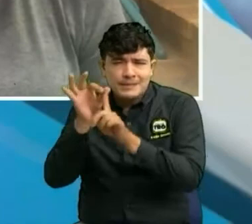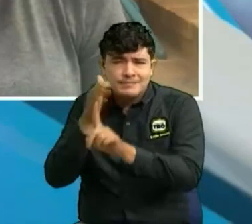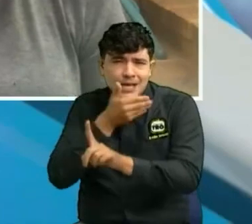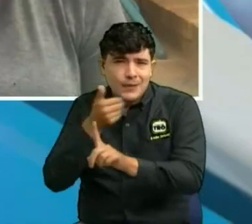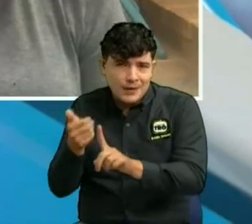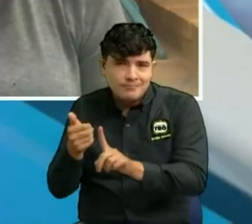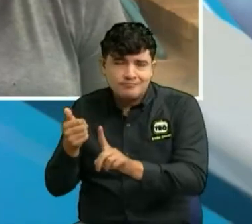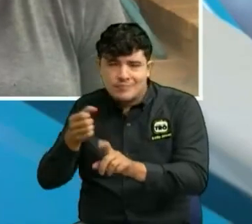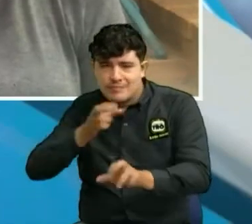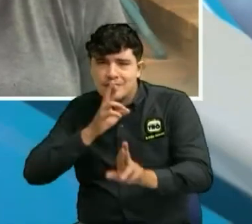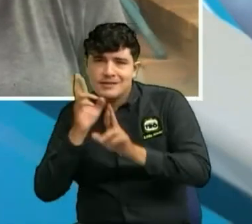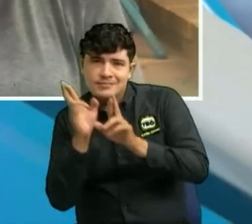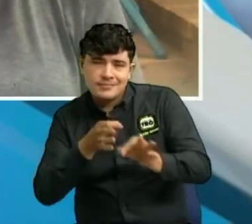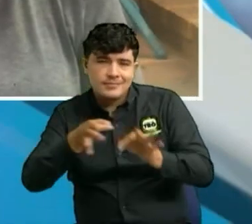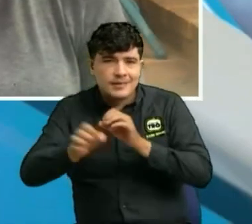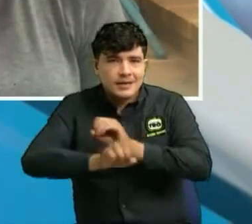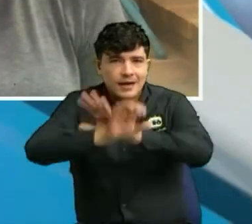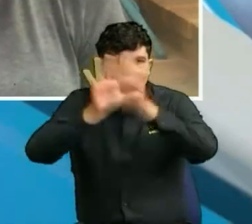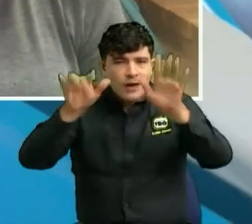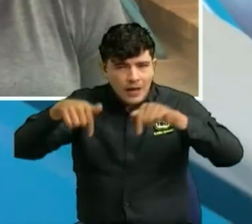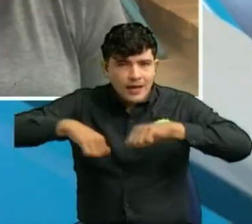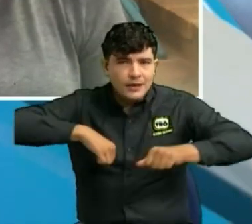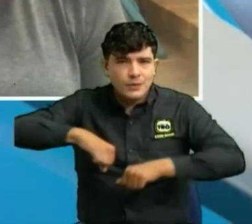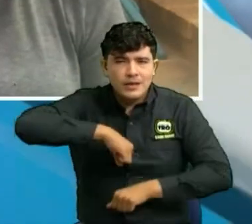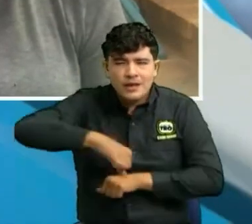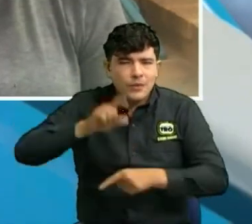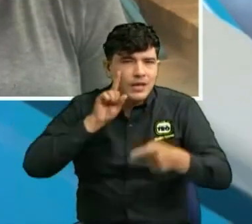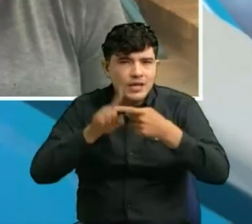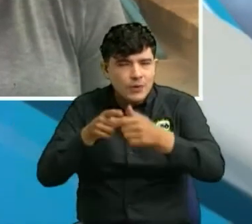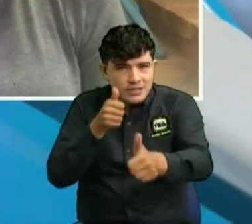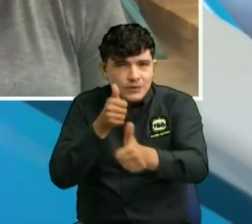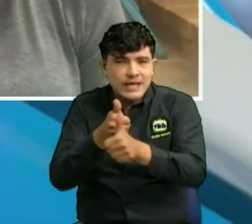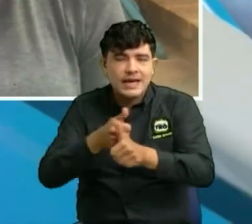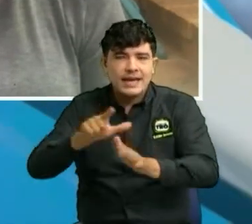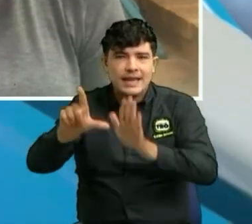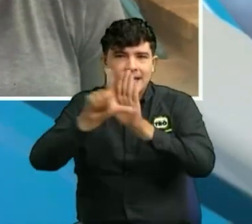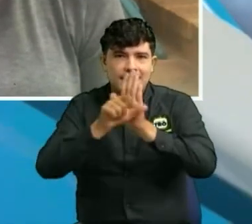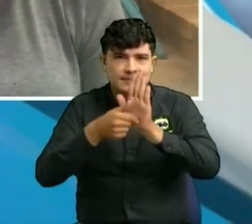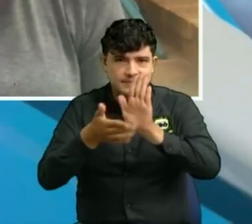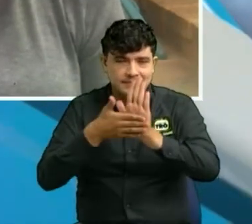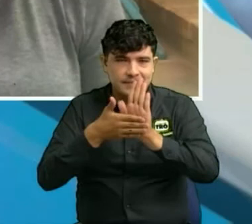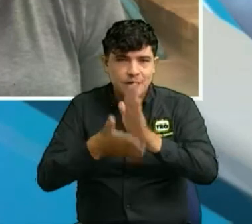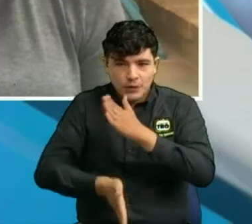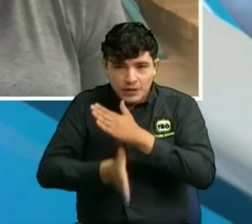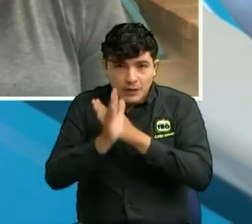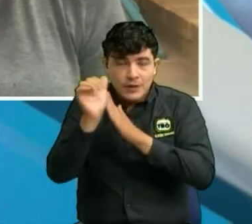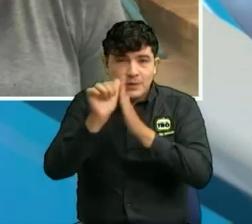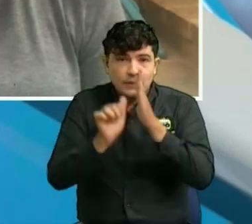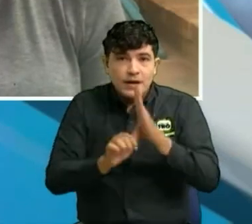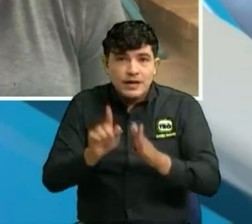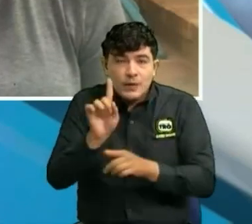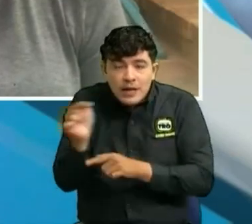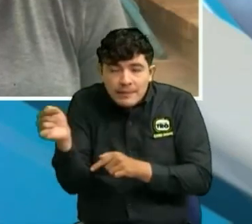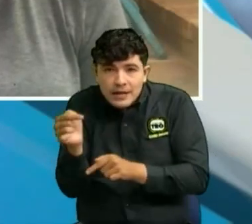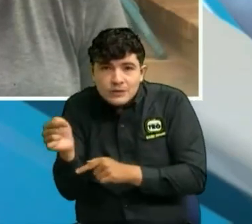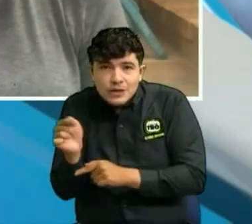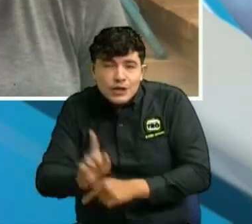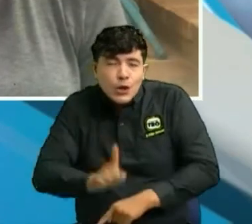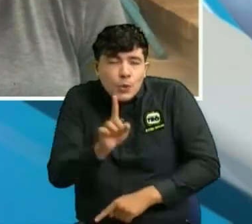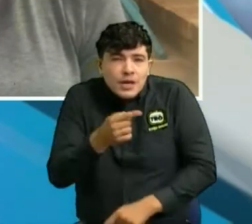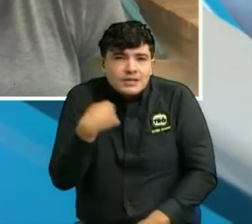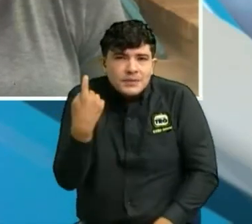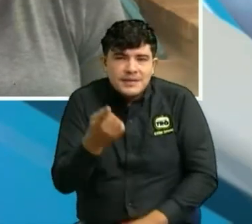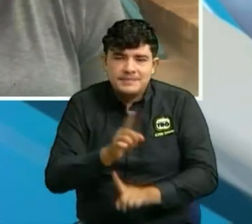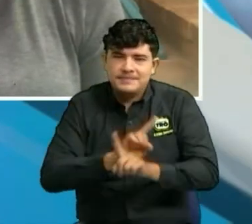ser de nosotros es que usted esté acompañado legalmente. Los dejamos con el documental Ni Una Menos, Ni Una Sola,